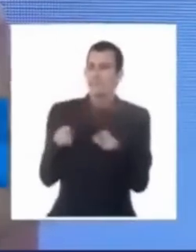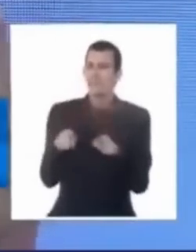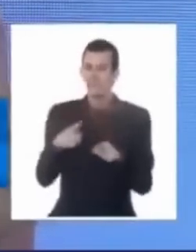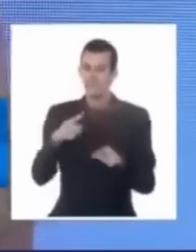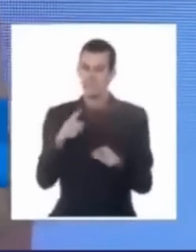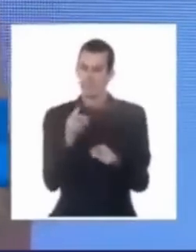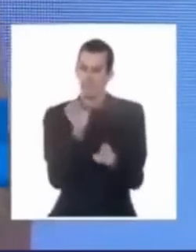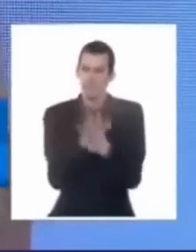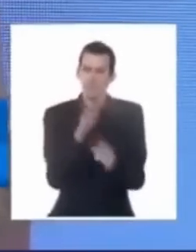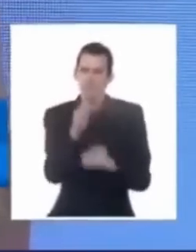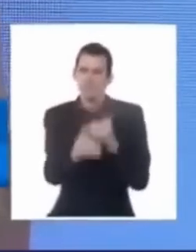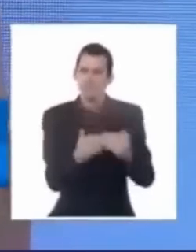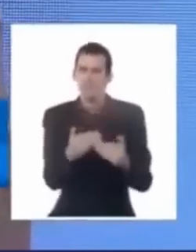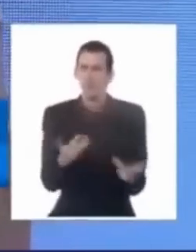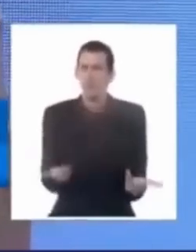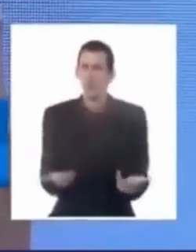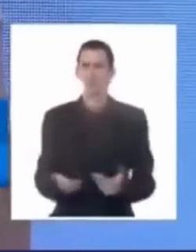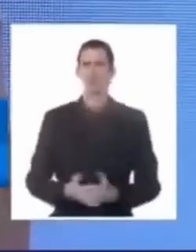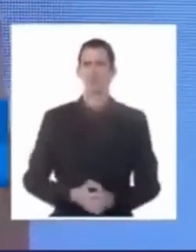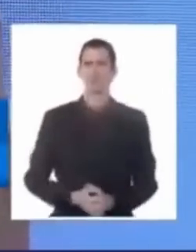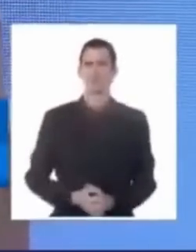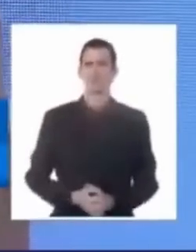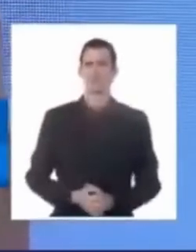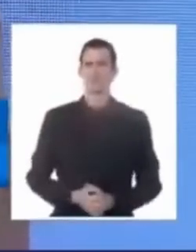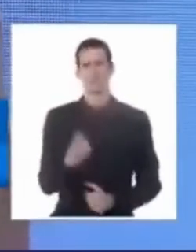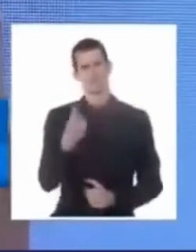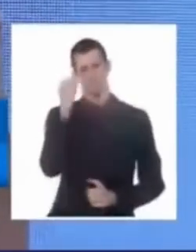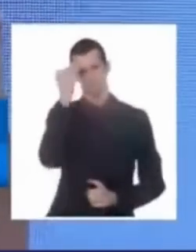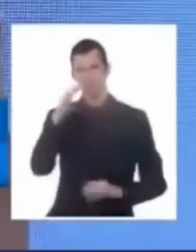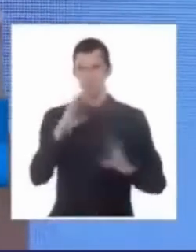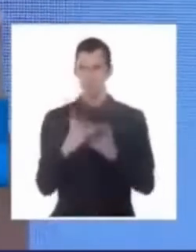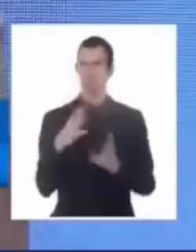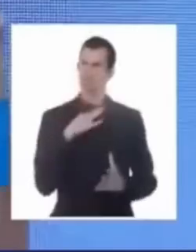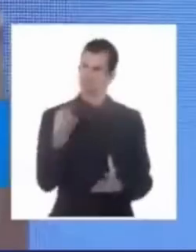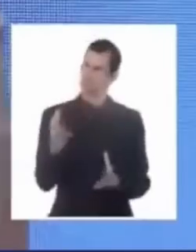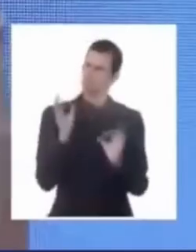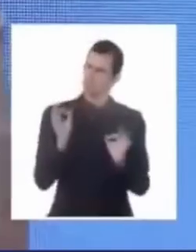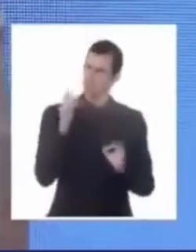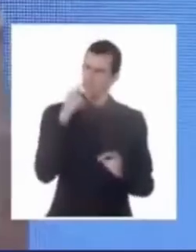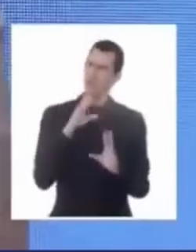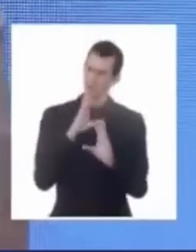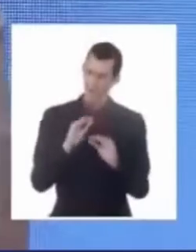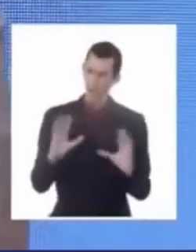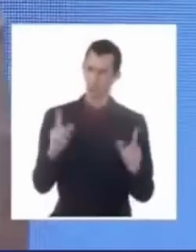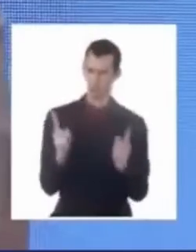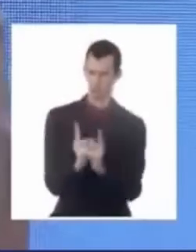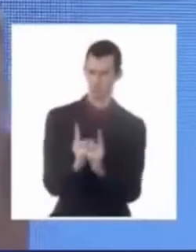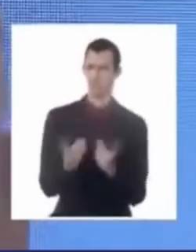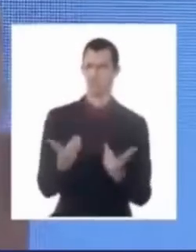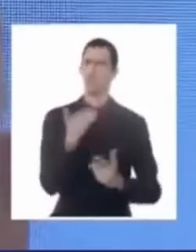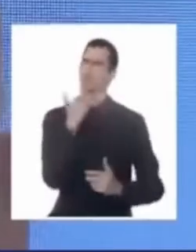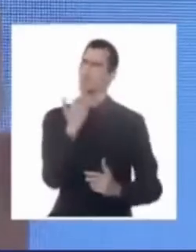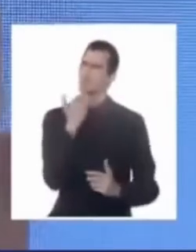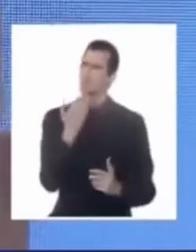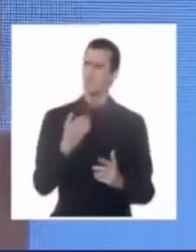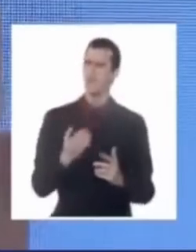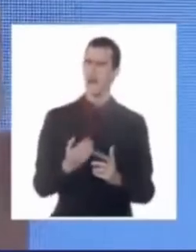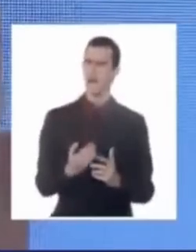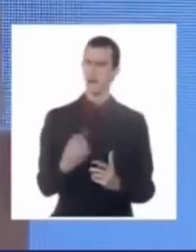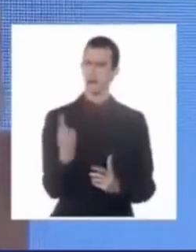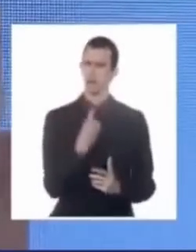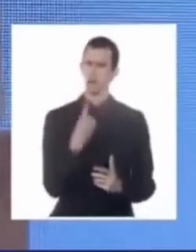habernos invitado nuestro programa bueno la policía es lo que no el Ministerio de interior encargado de las actividades de prevención y enfrentamiento